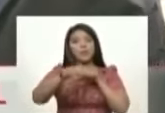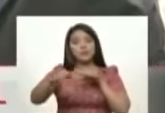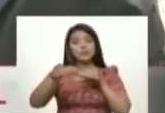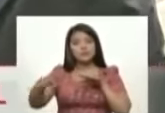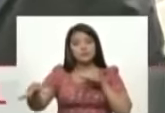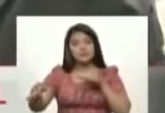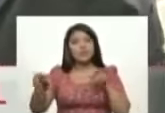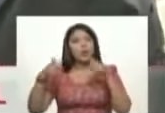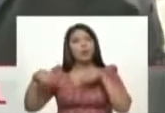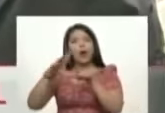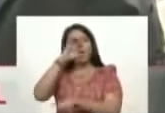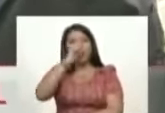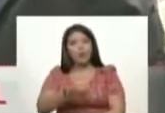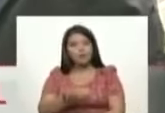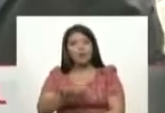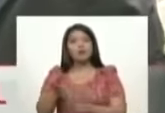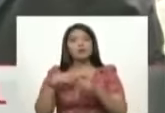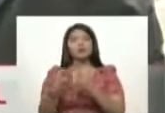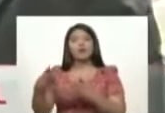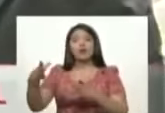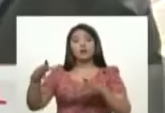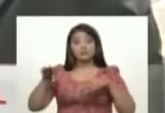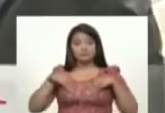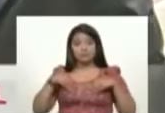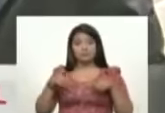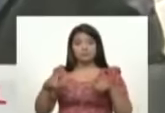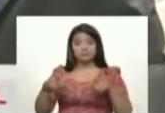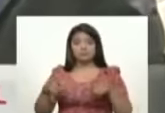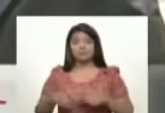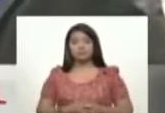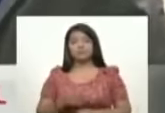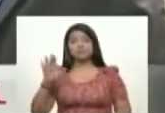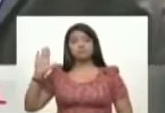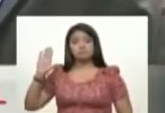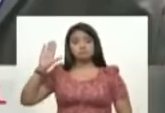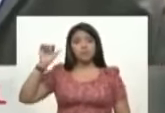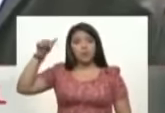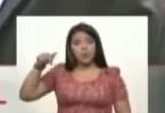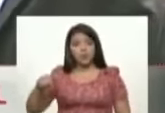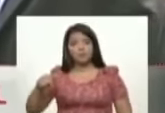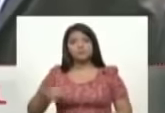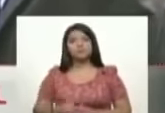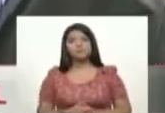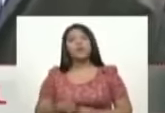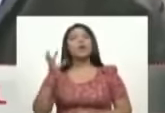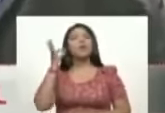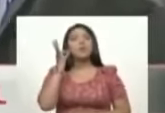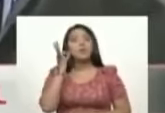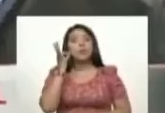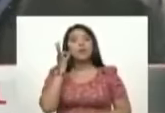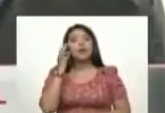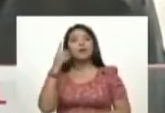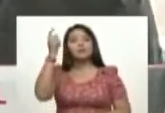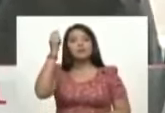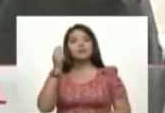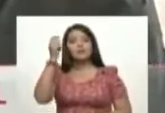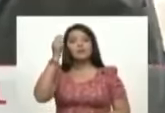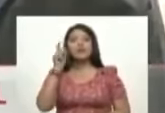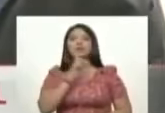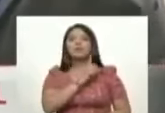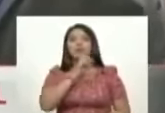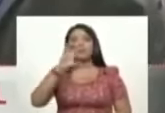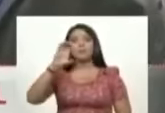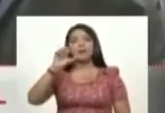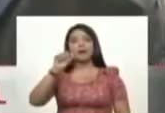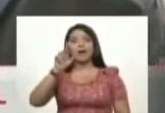Guanare y se acreditó y se acredita y juramenta en el día de hoy la ciudadana diputada Carolina